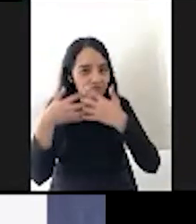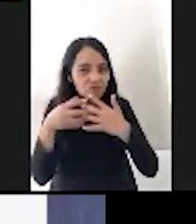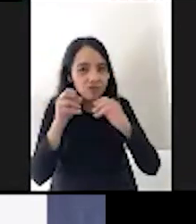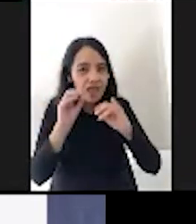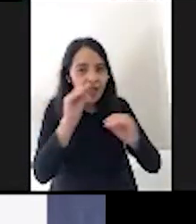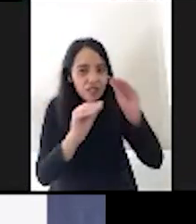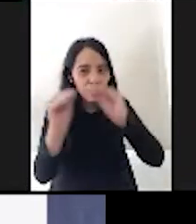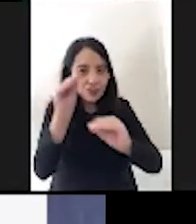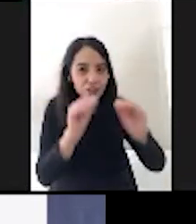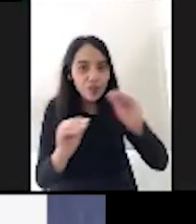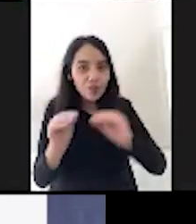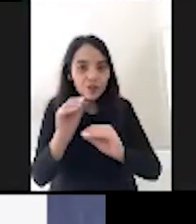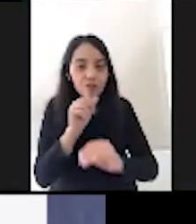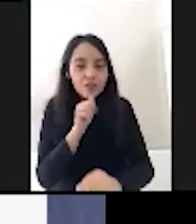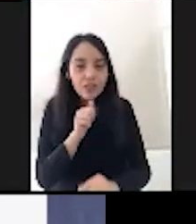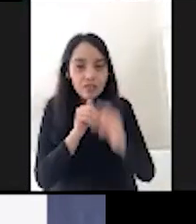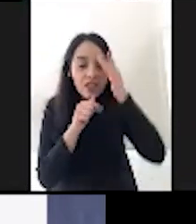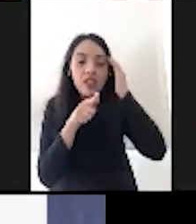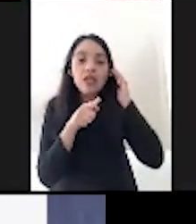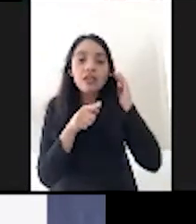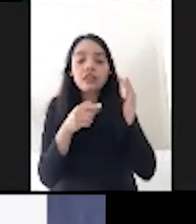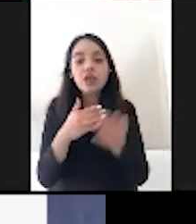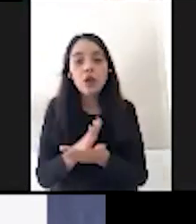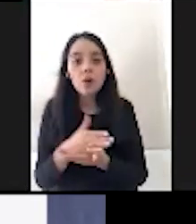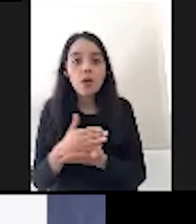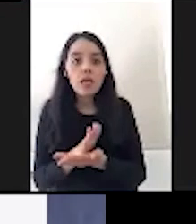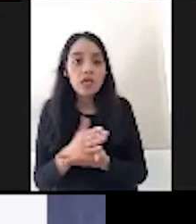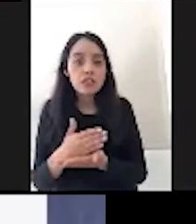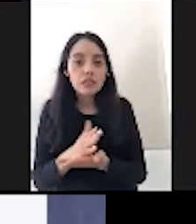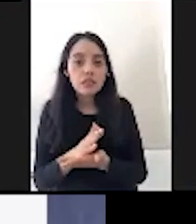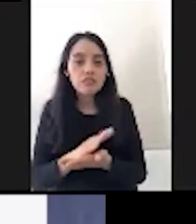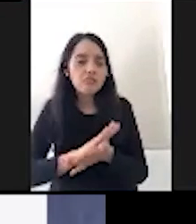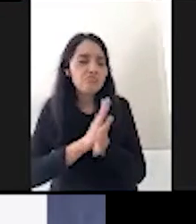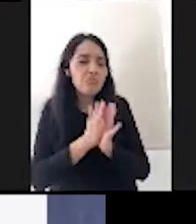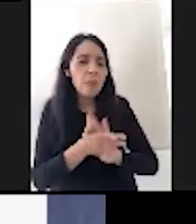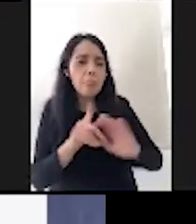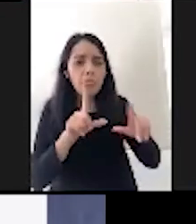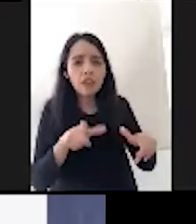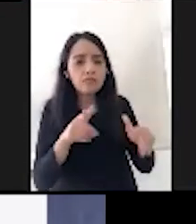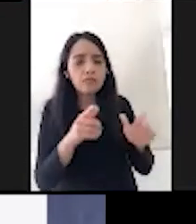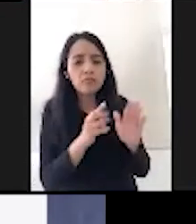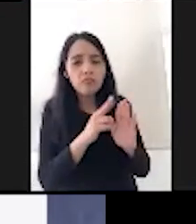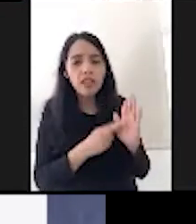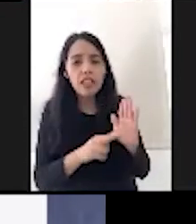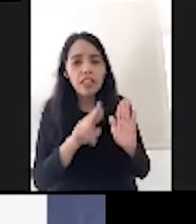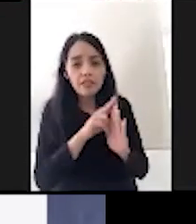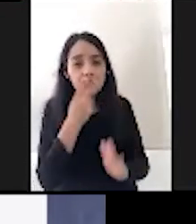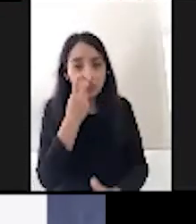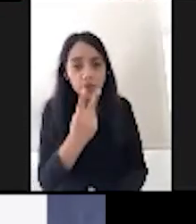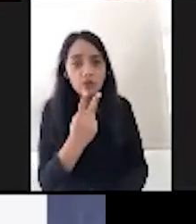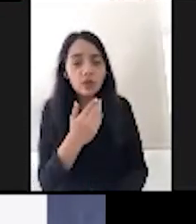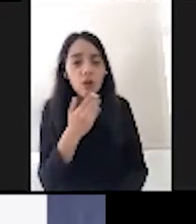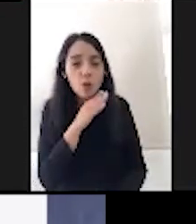Esta es una estrategia que está incluida en todas las unidades de rehabilitación visual, y que generalmente además es el paso